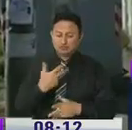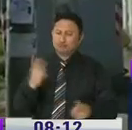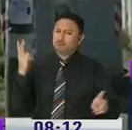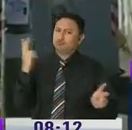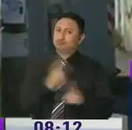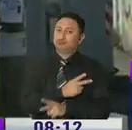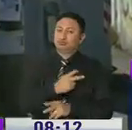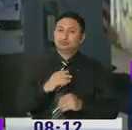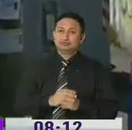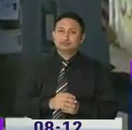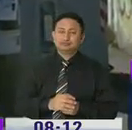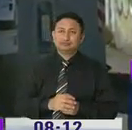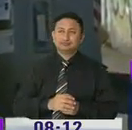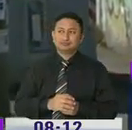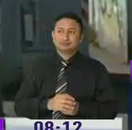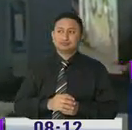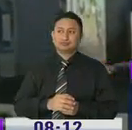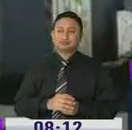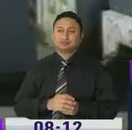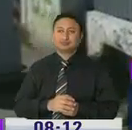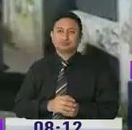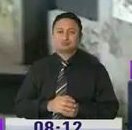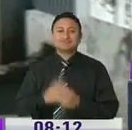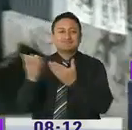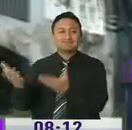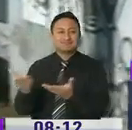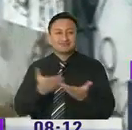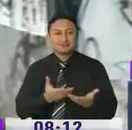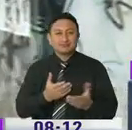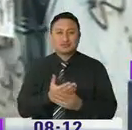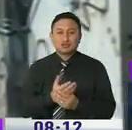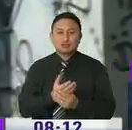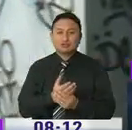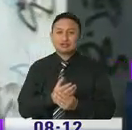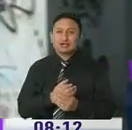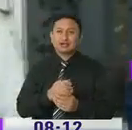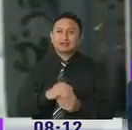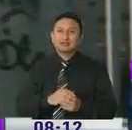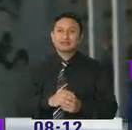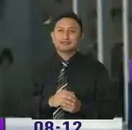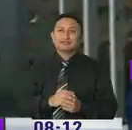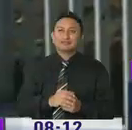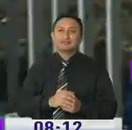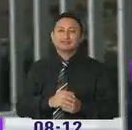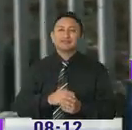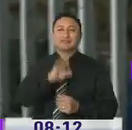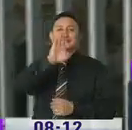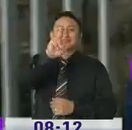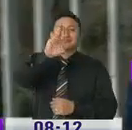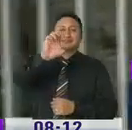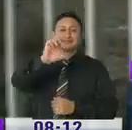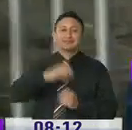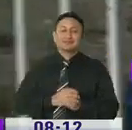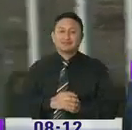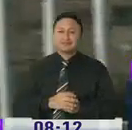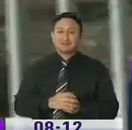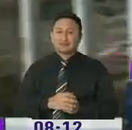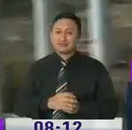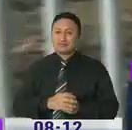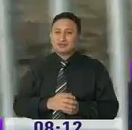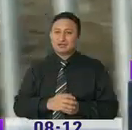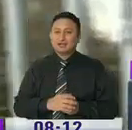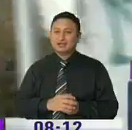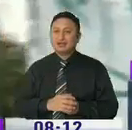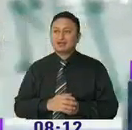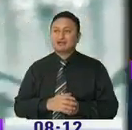índices son altos. Buenos días. Bienvenida, señorita Andrea, como siempre, TVC. Colaborando con la comunidad y por